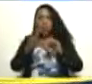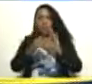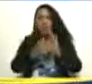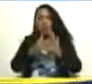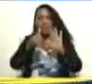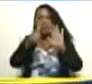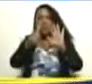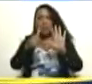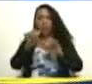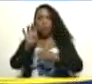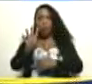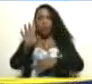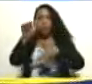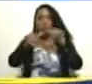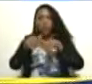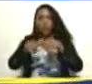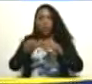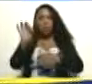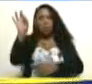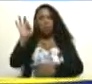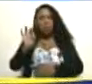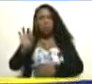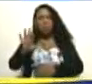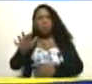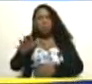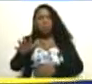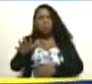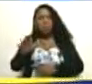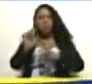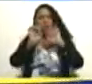10.012.064 votos, con un porcentaje de